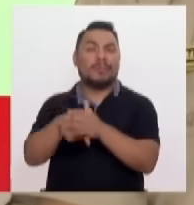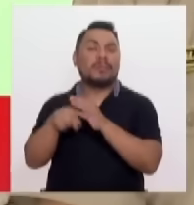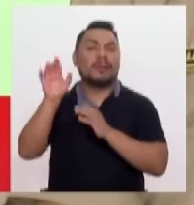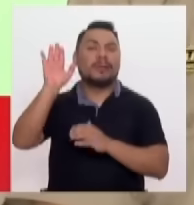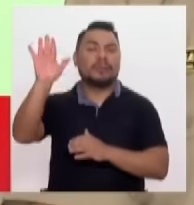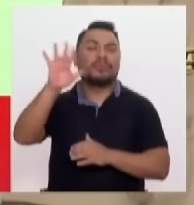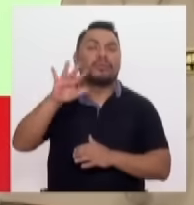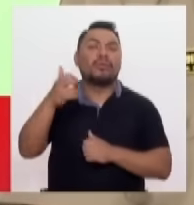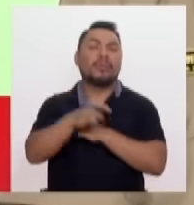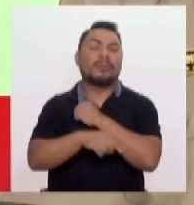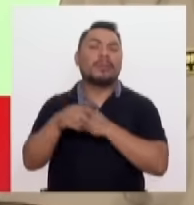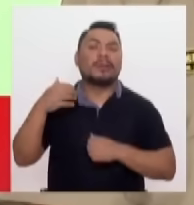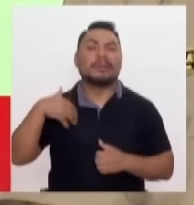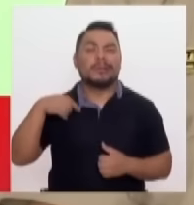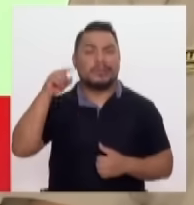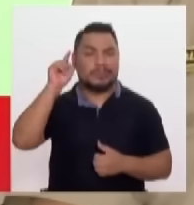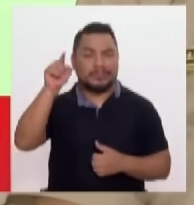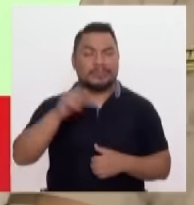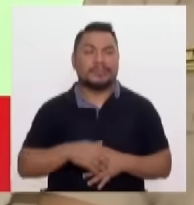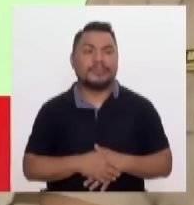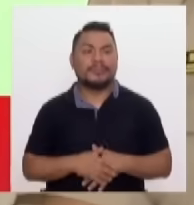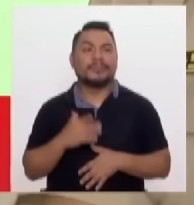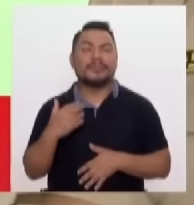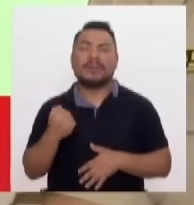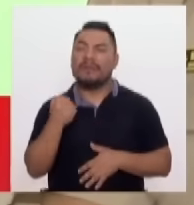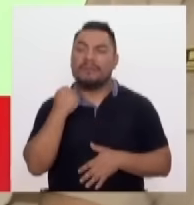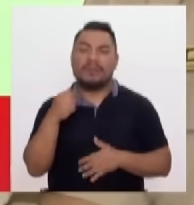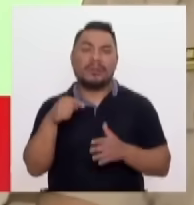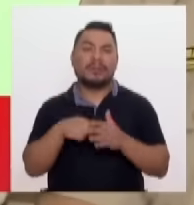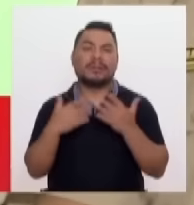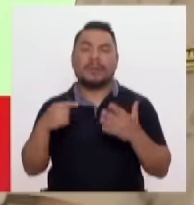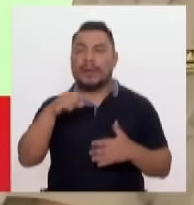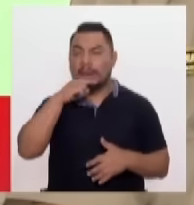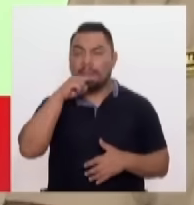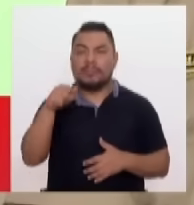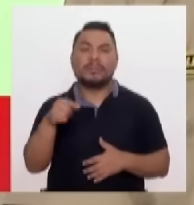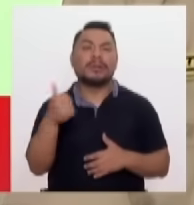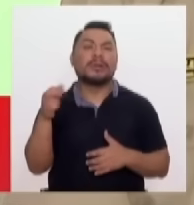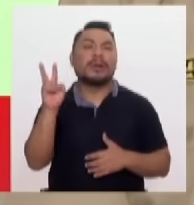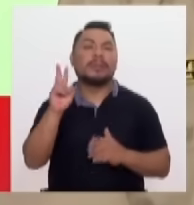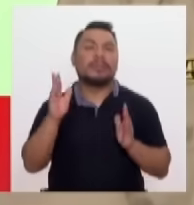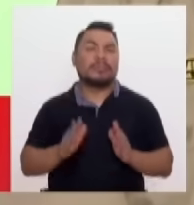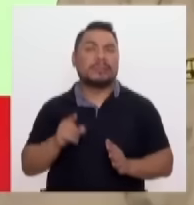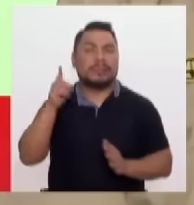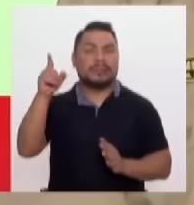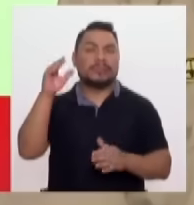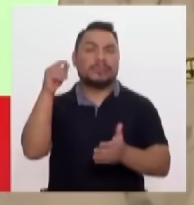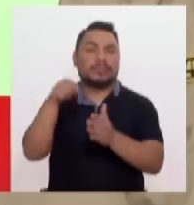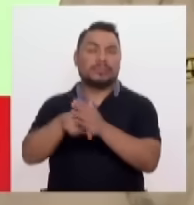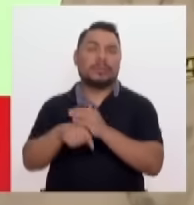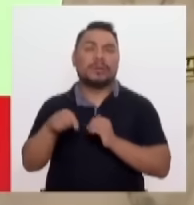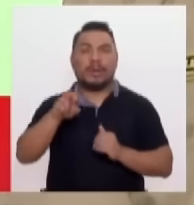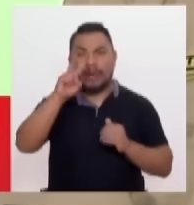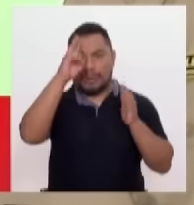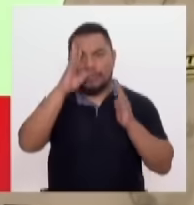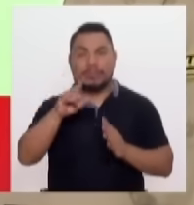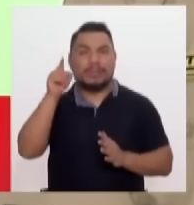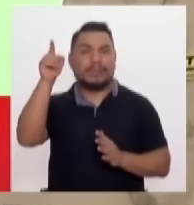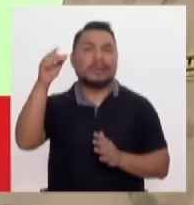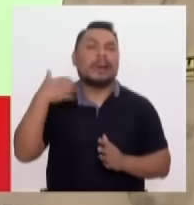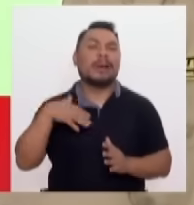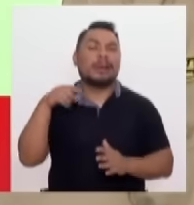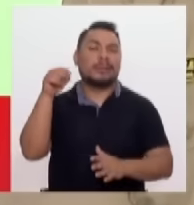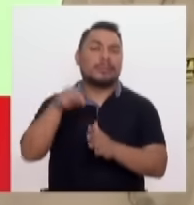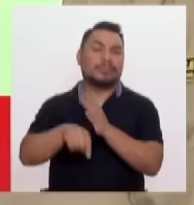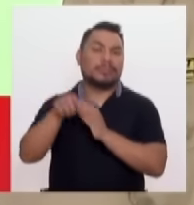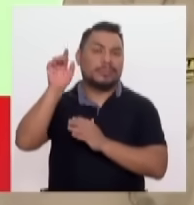calificado en Buenos Aires en agravio de una dama de nacionalidad venezolana y un peruano. Posteriormente,